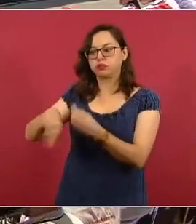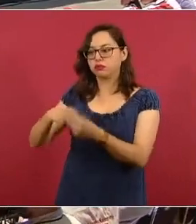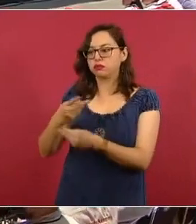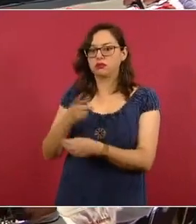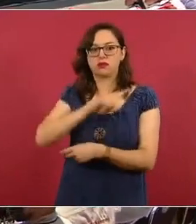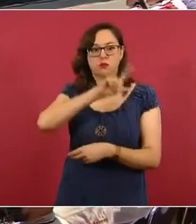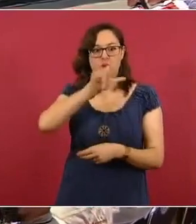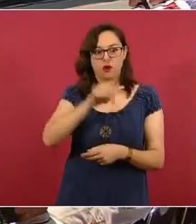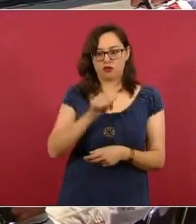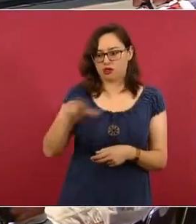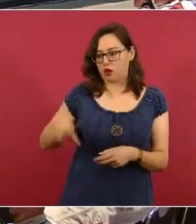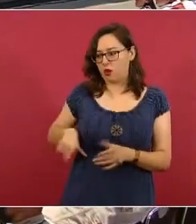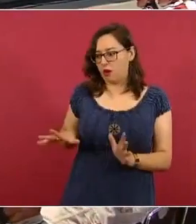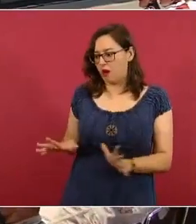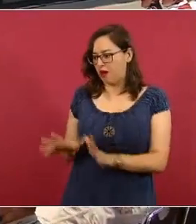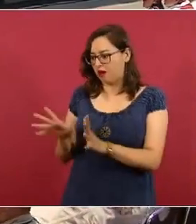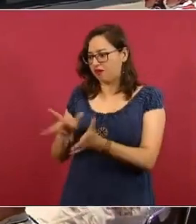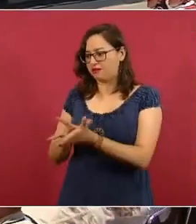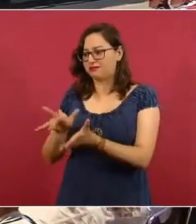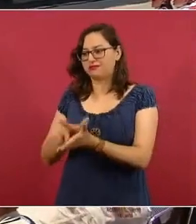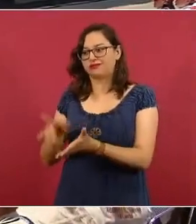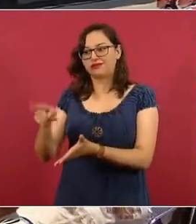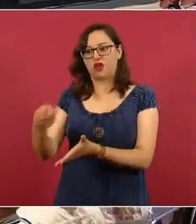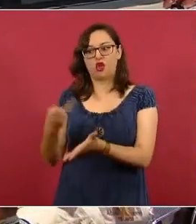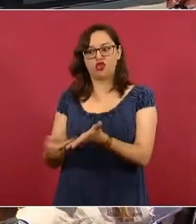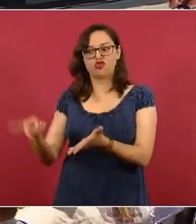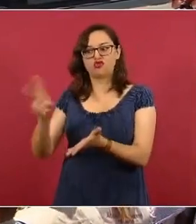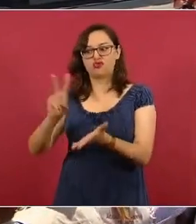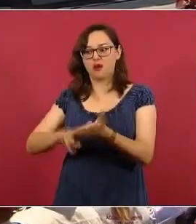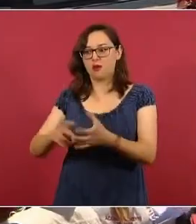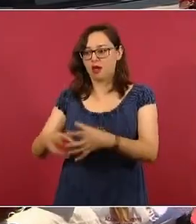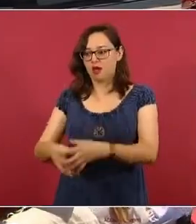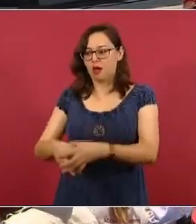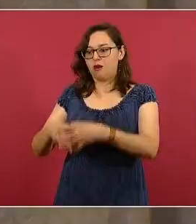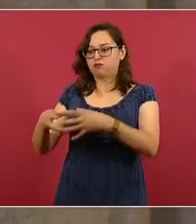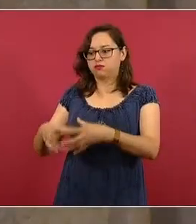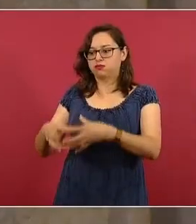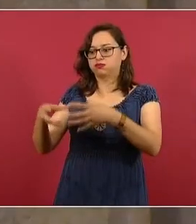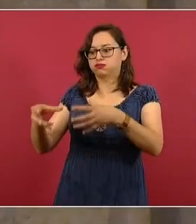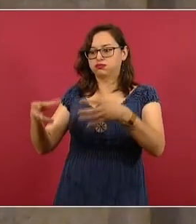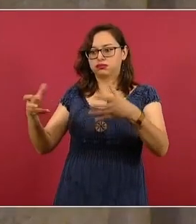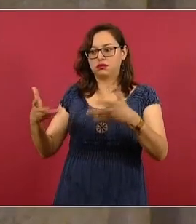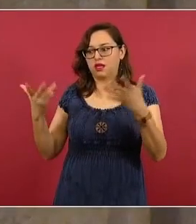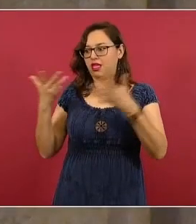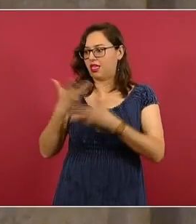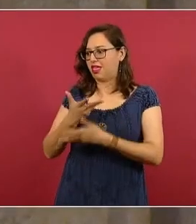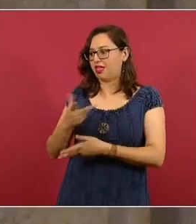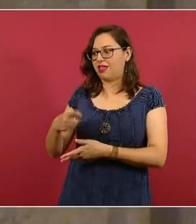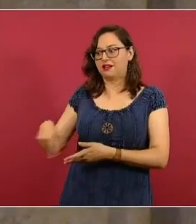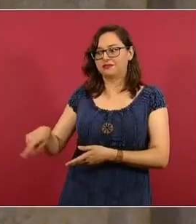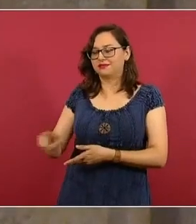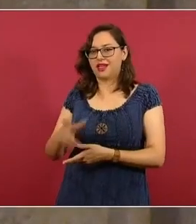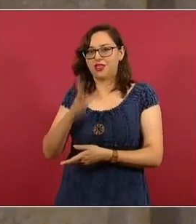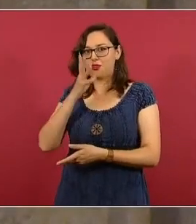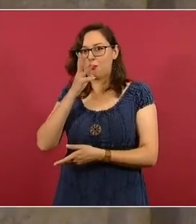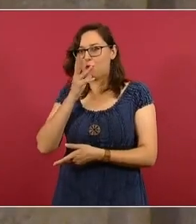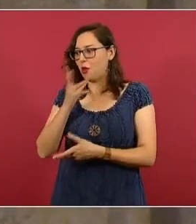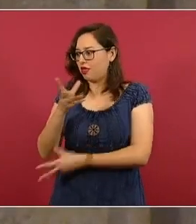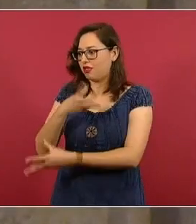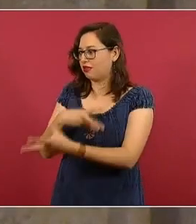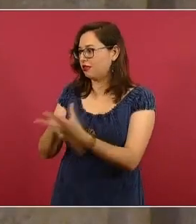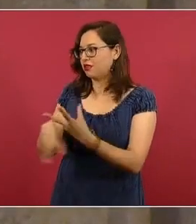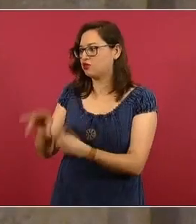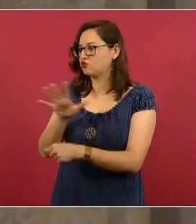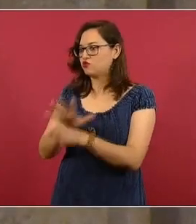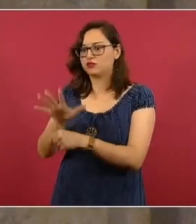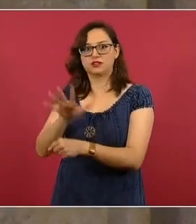porque había excedentes, lo que no sucedía en mucho tiempo, sobre todo